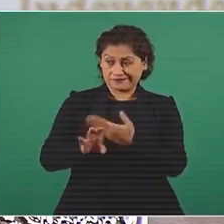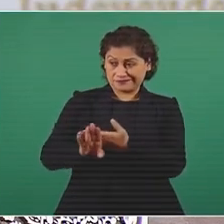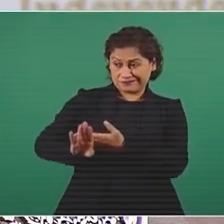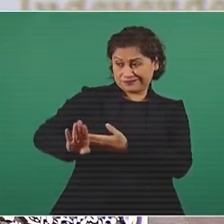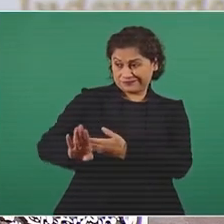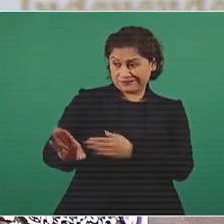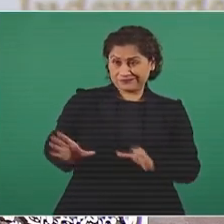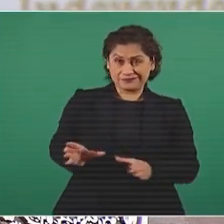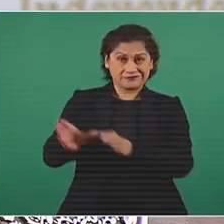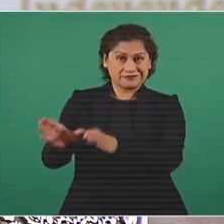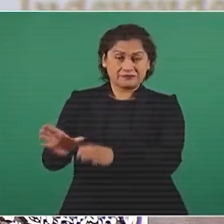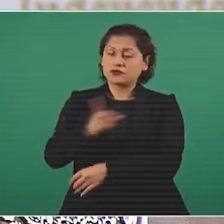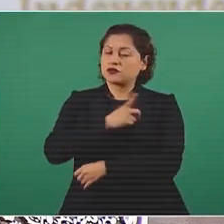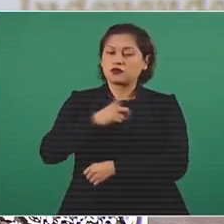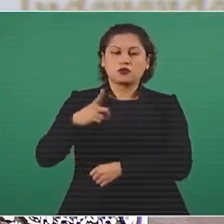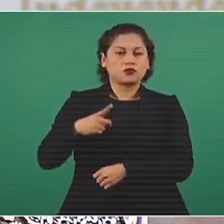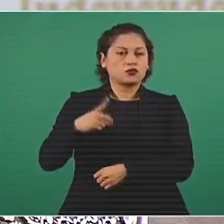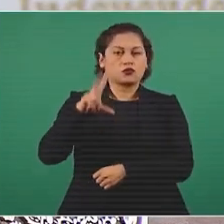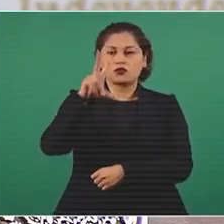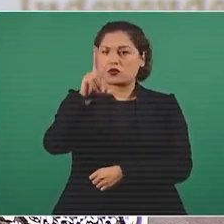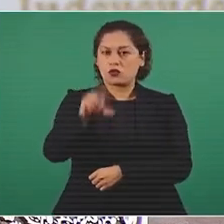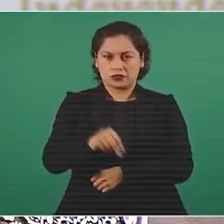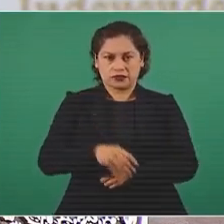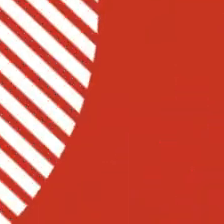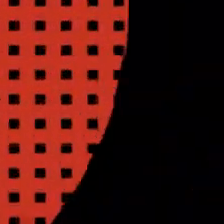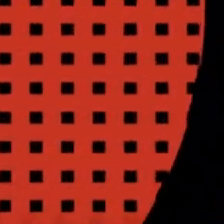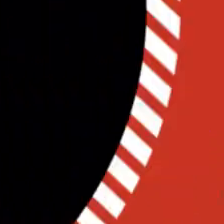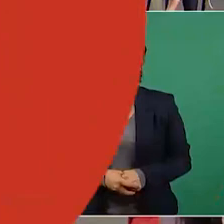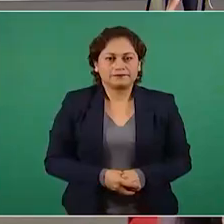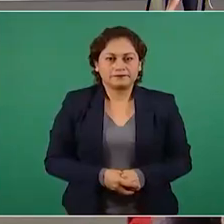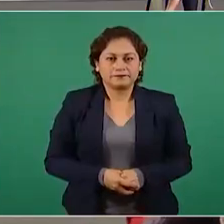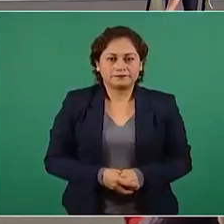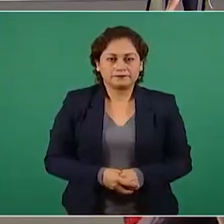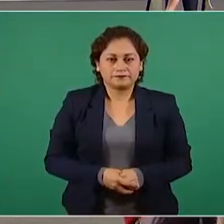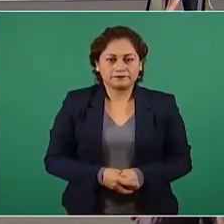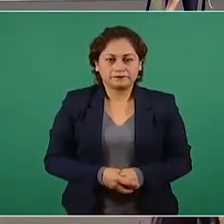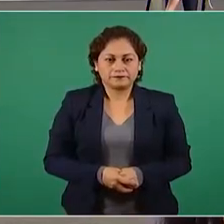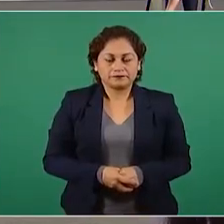Tiene que haber libertad plena.